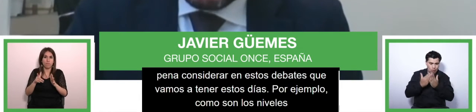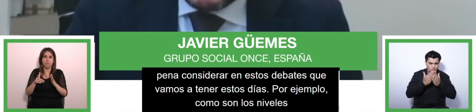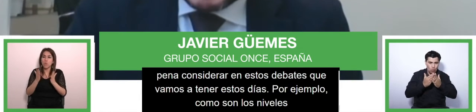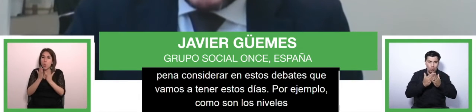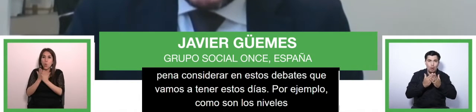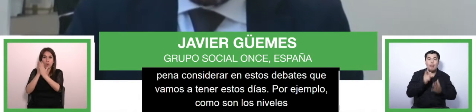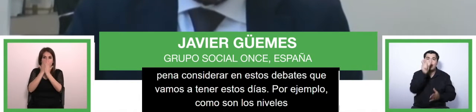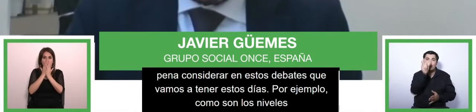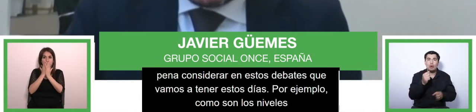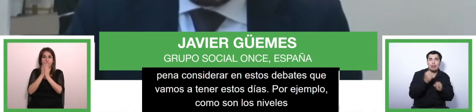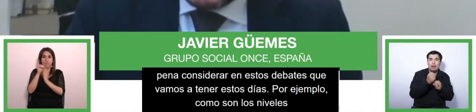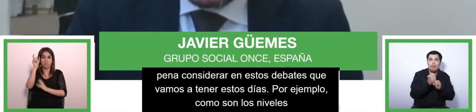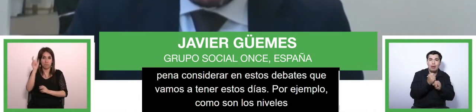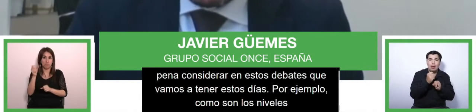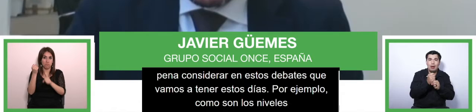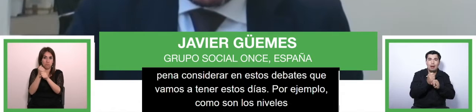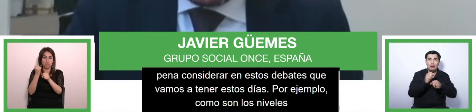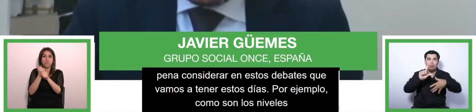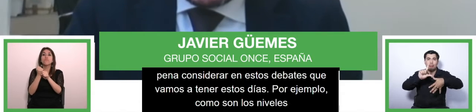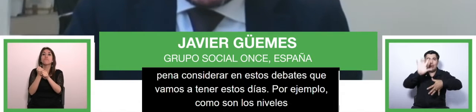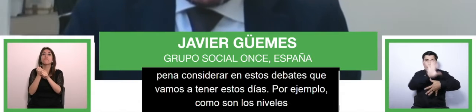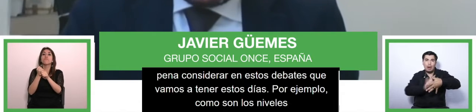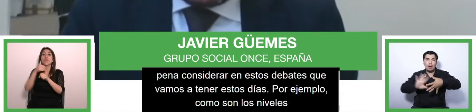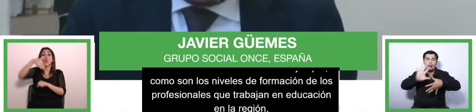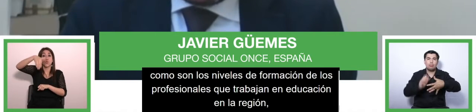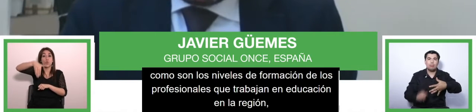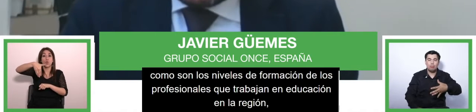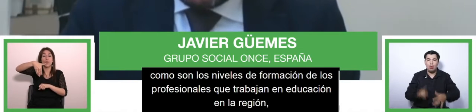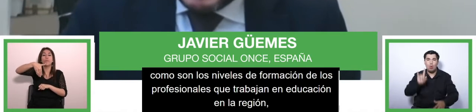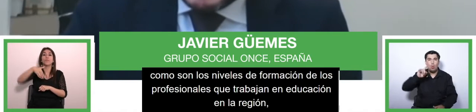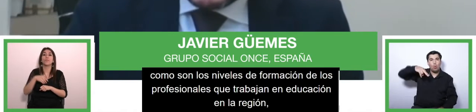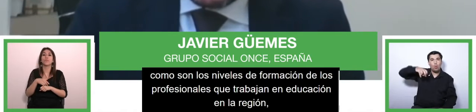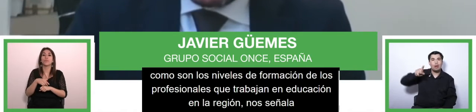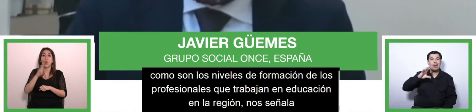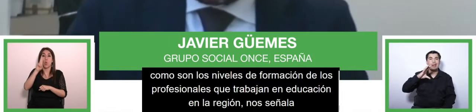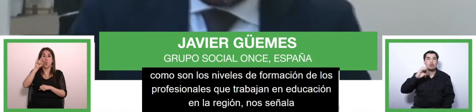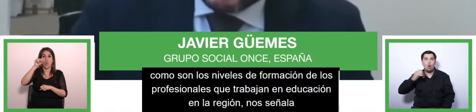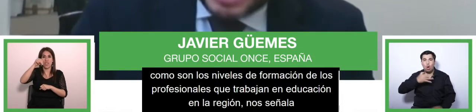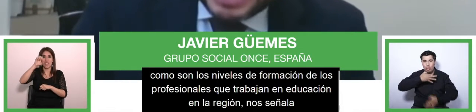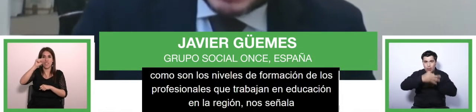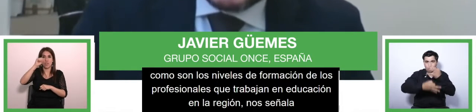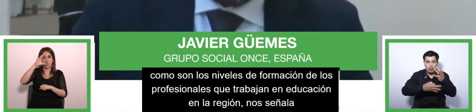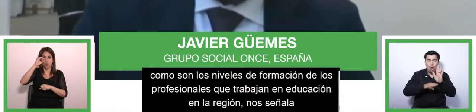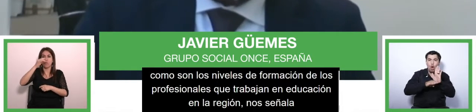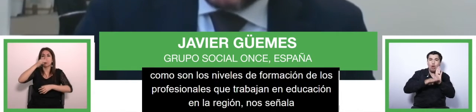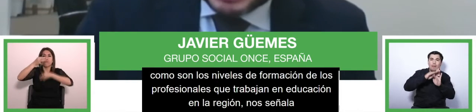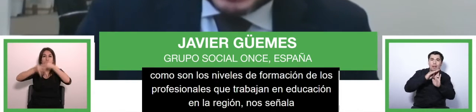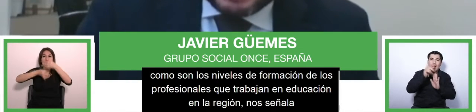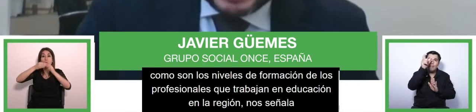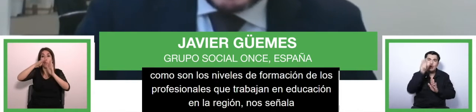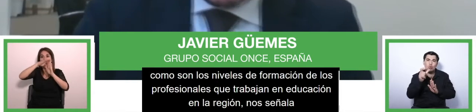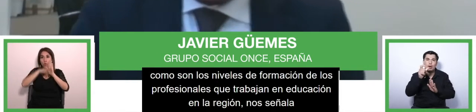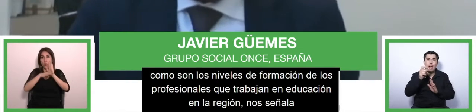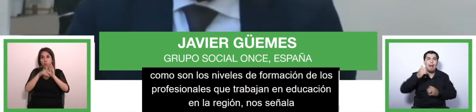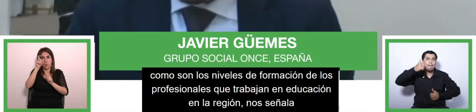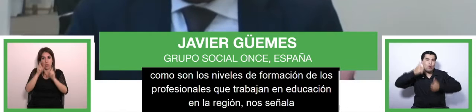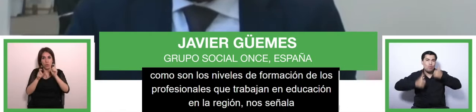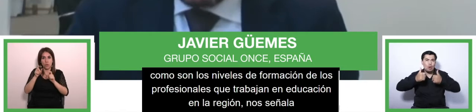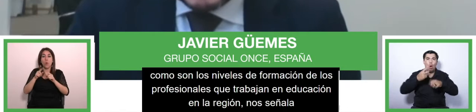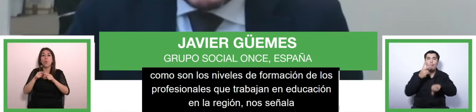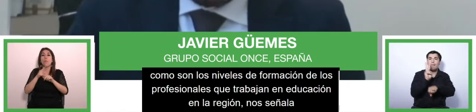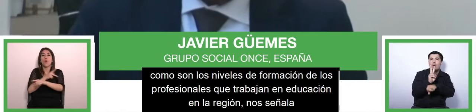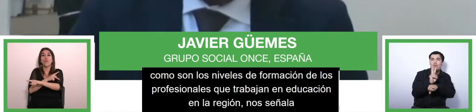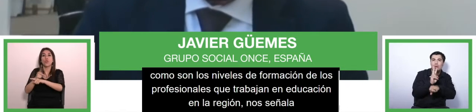región? Nos señala UNESCO que los niveles de los profesionales, de los profesores que trabajan,